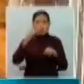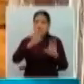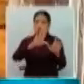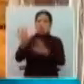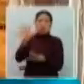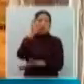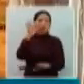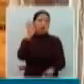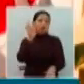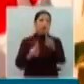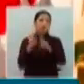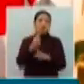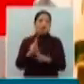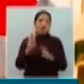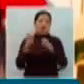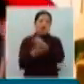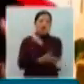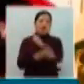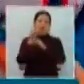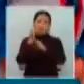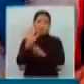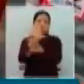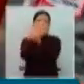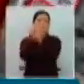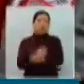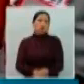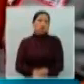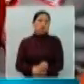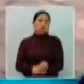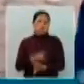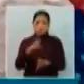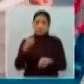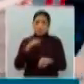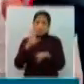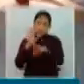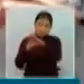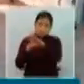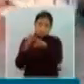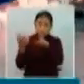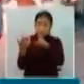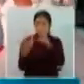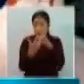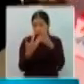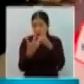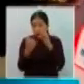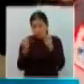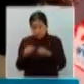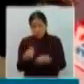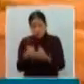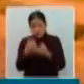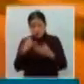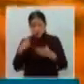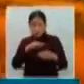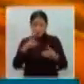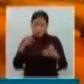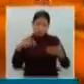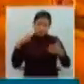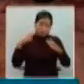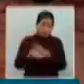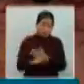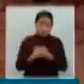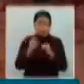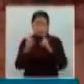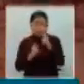pueblos indígenas originarios campesinos. Había que coordinar con ellos y permitir que nos permitan ingresar a